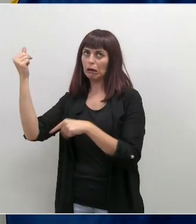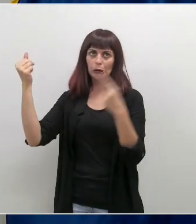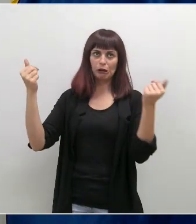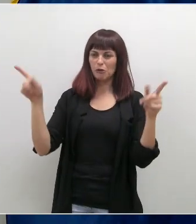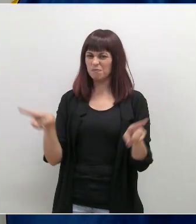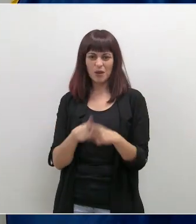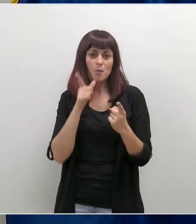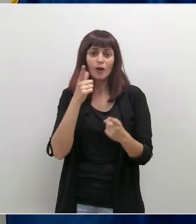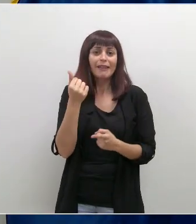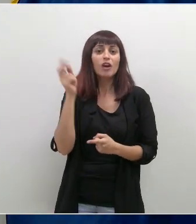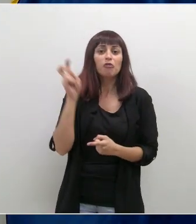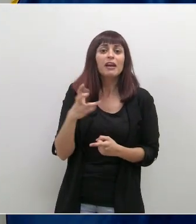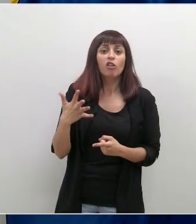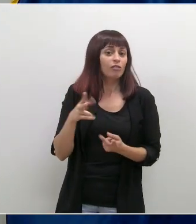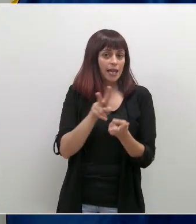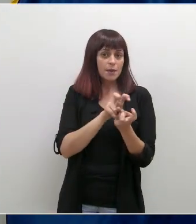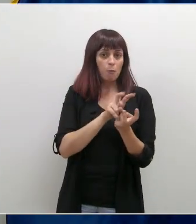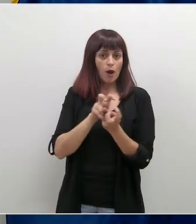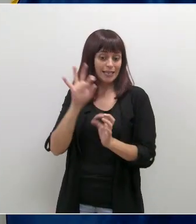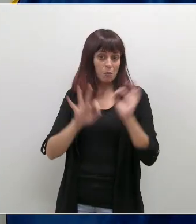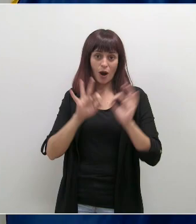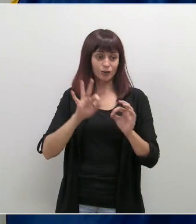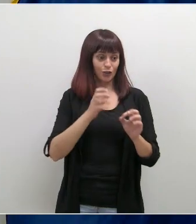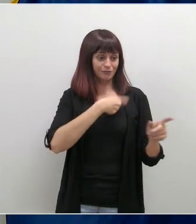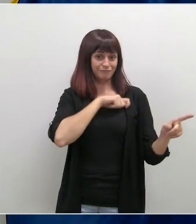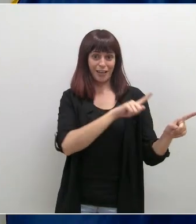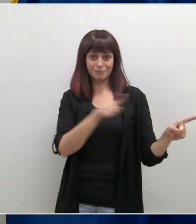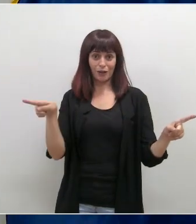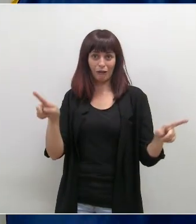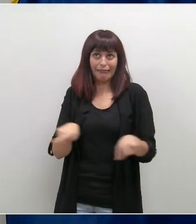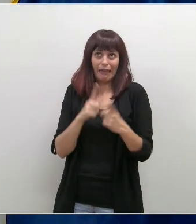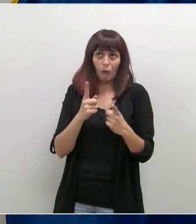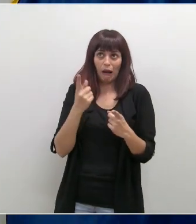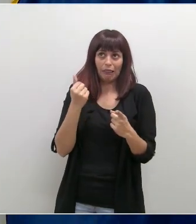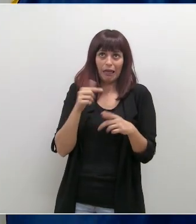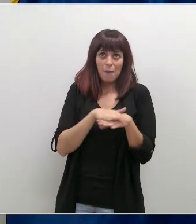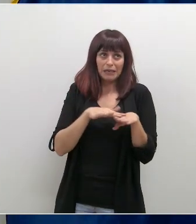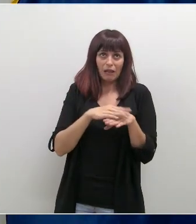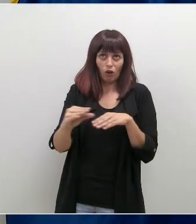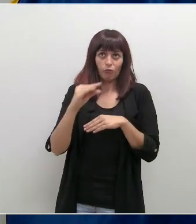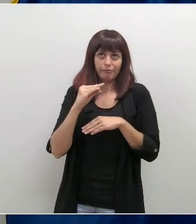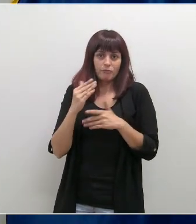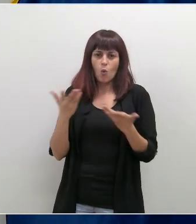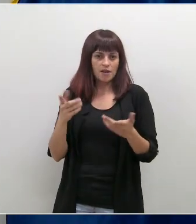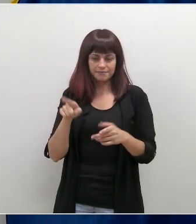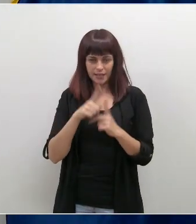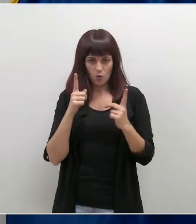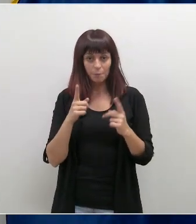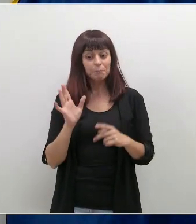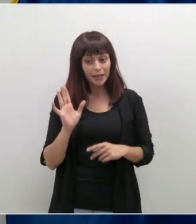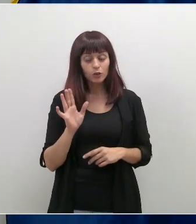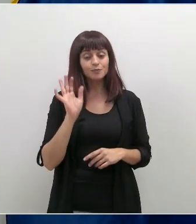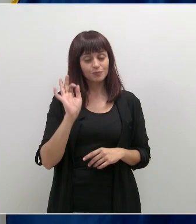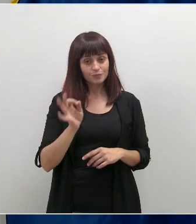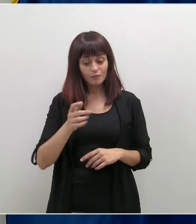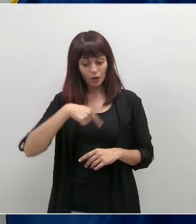el dinero procede de los impuestos de todos los españoles y al final da un poco igual cuál es la administración que los destina. Lo que sí que es cierto es que los que